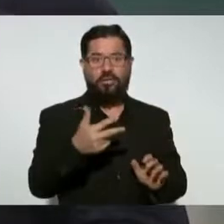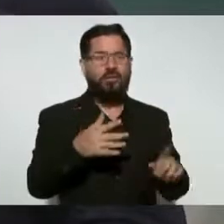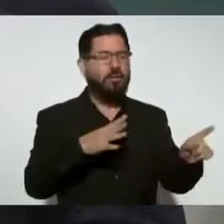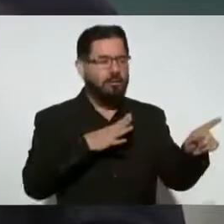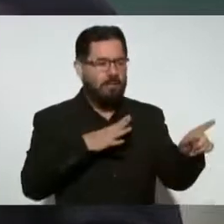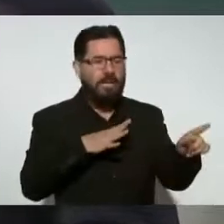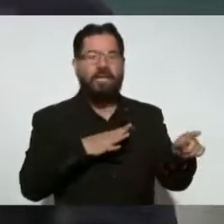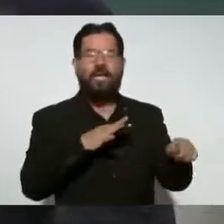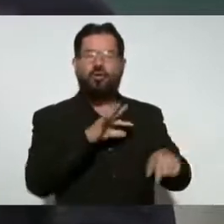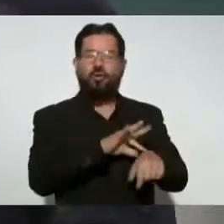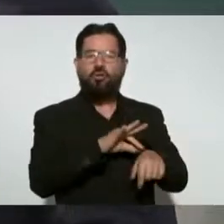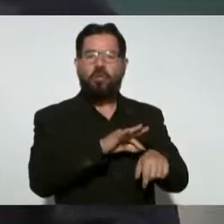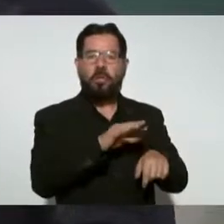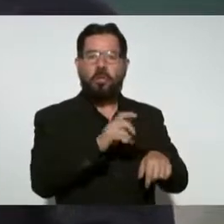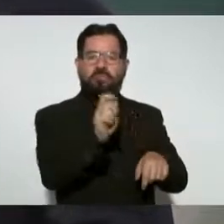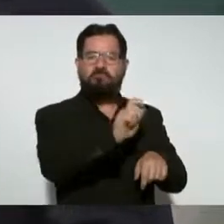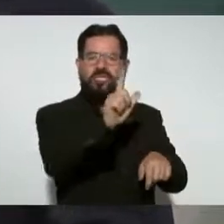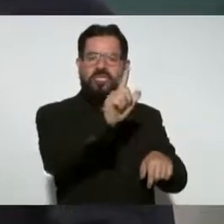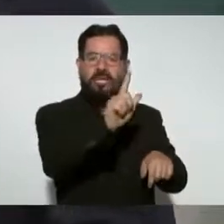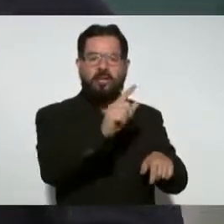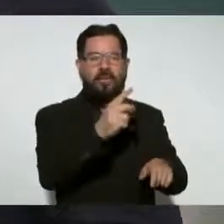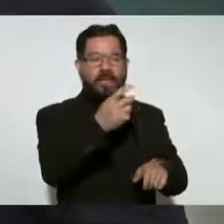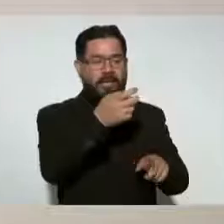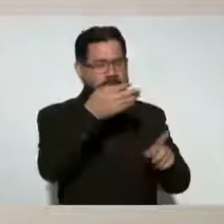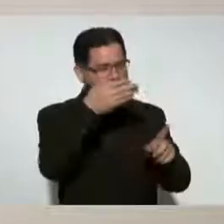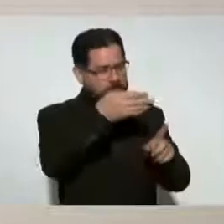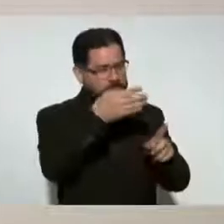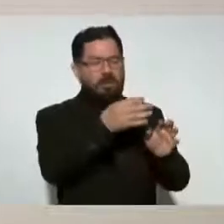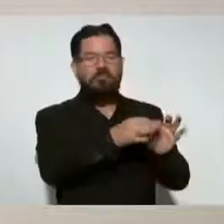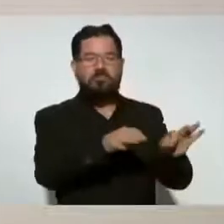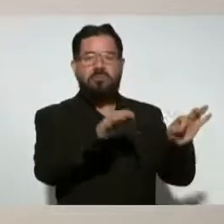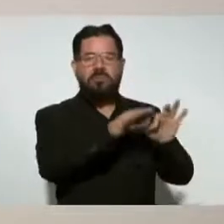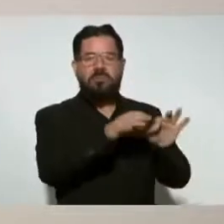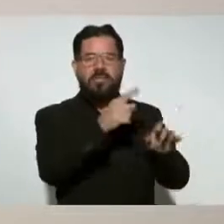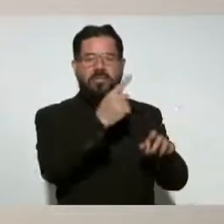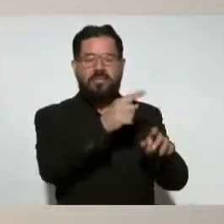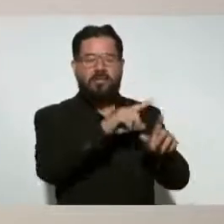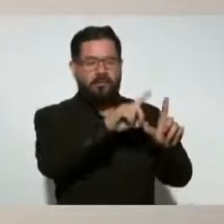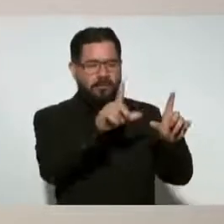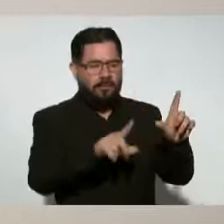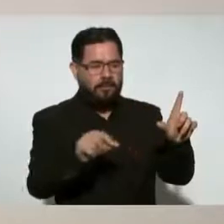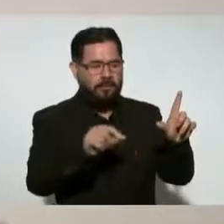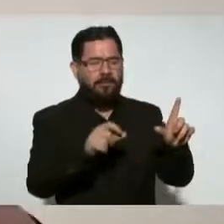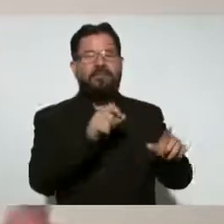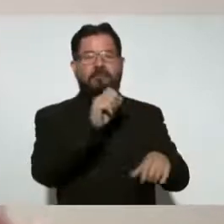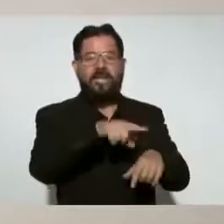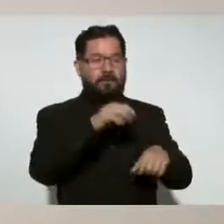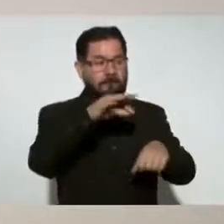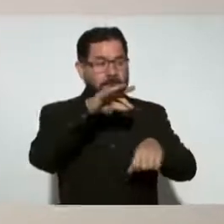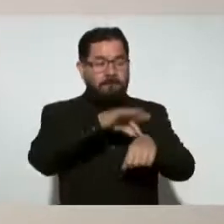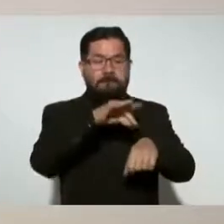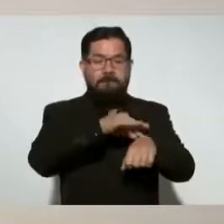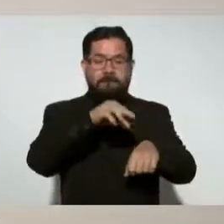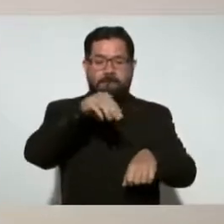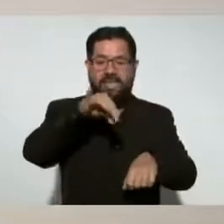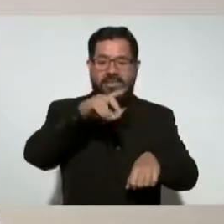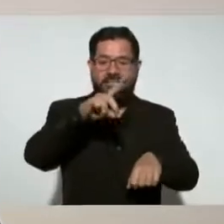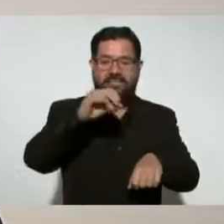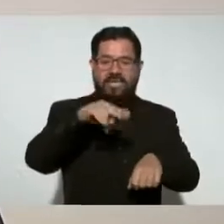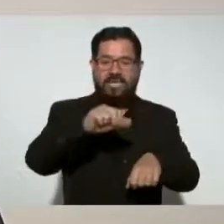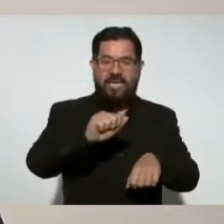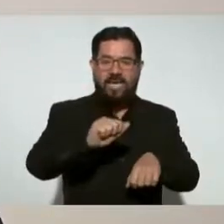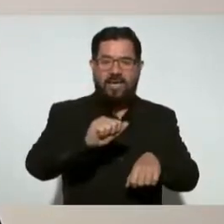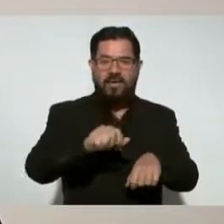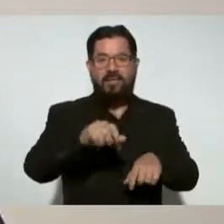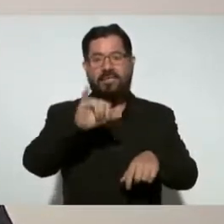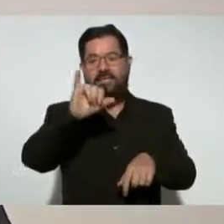caso especial para la salud de México y en particular medicina interna, no porque yo tenga esa